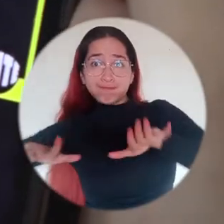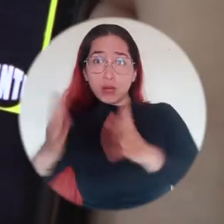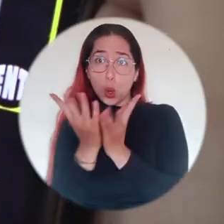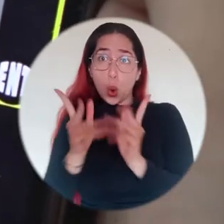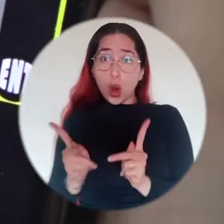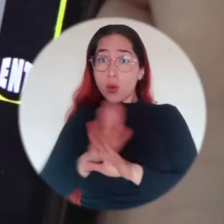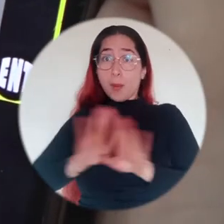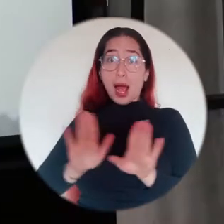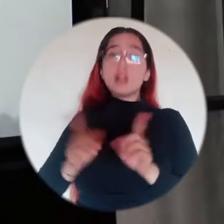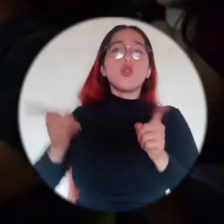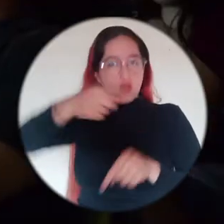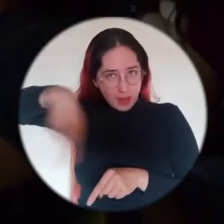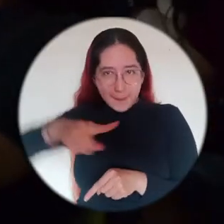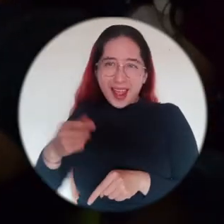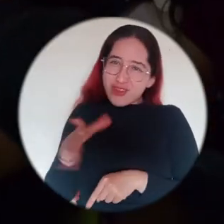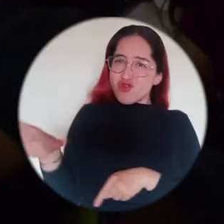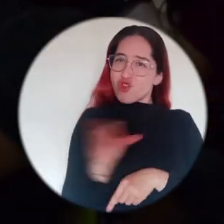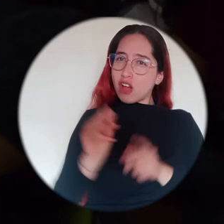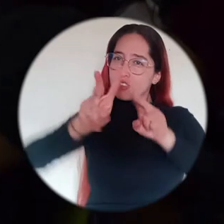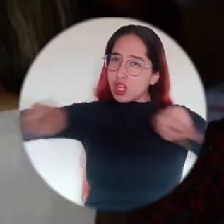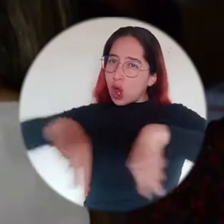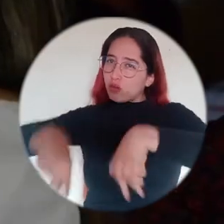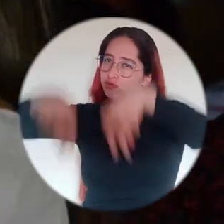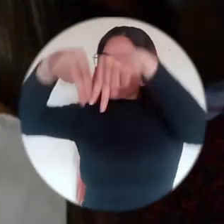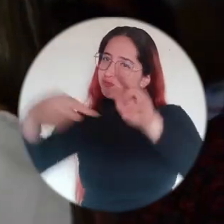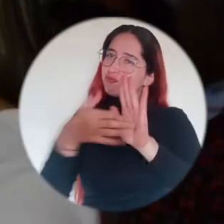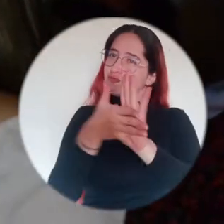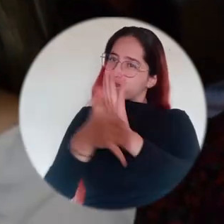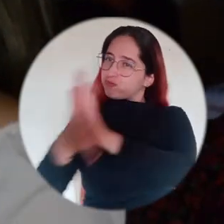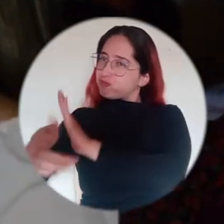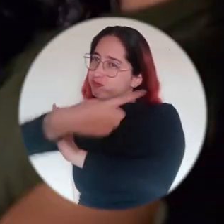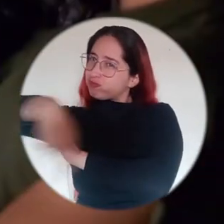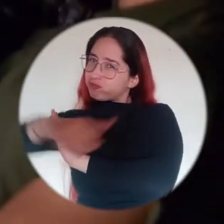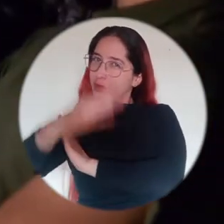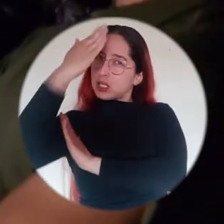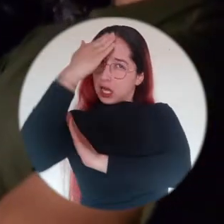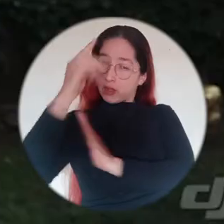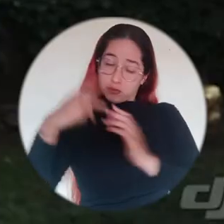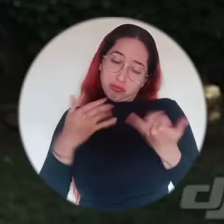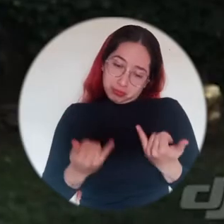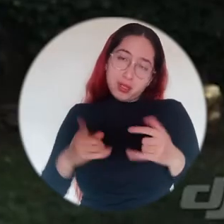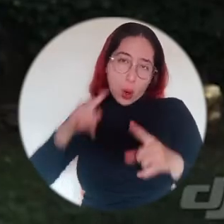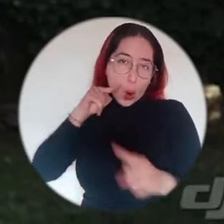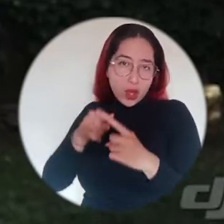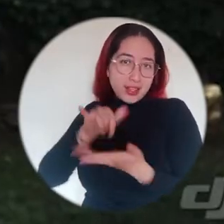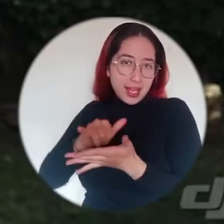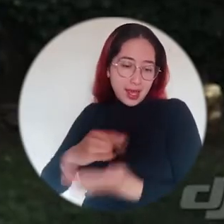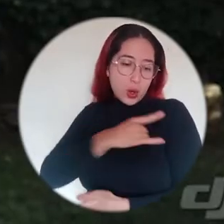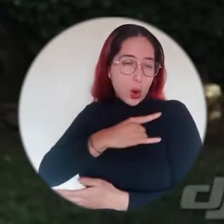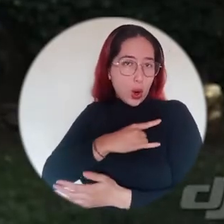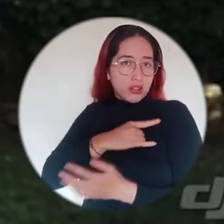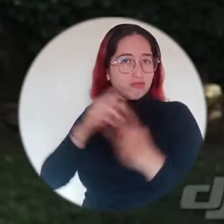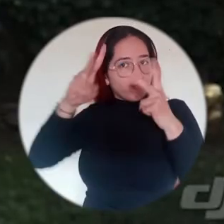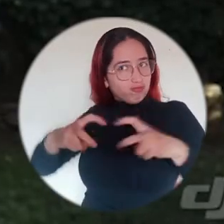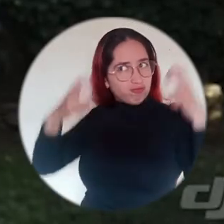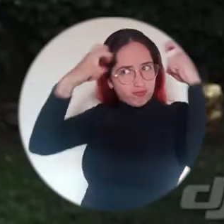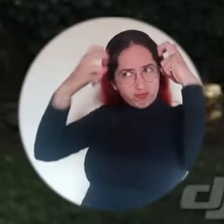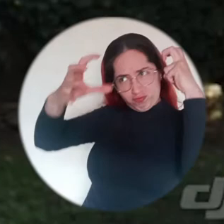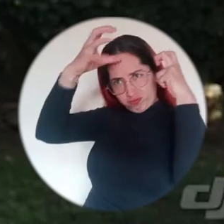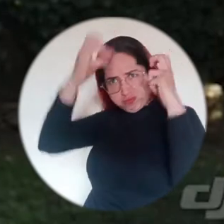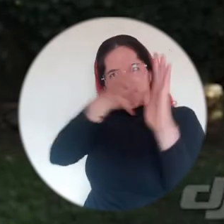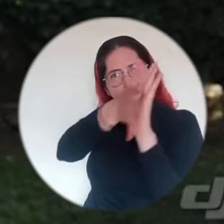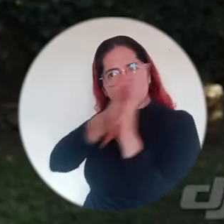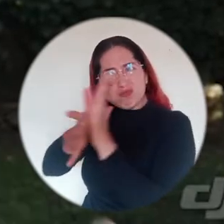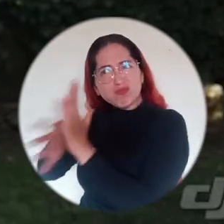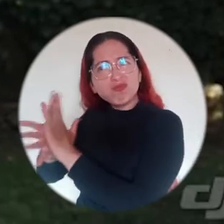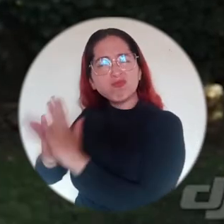sino con la sociedad en general, que es un poco importante también, y es algo que a veces las universidades no hacemos: compartir el conocimiento con la sociedad